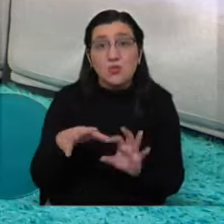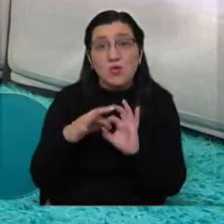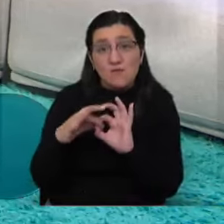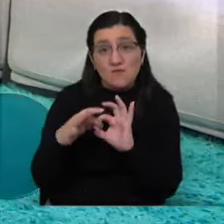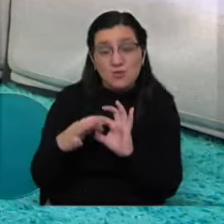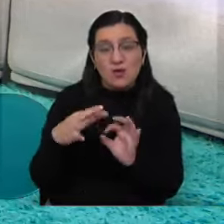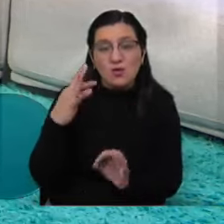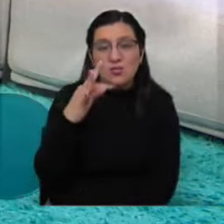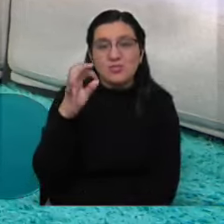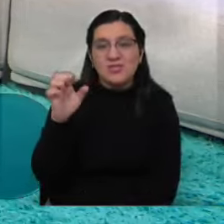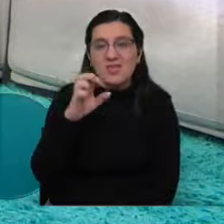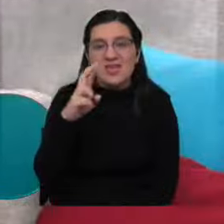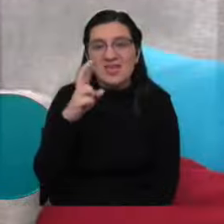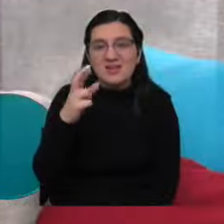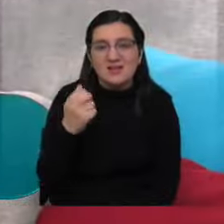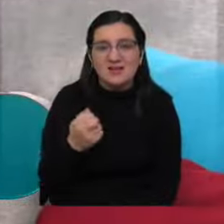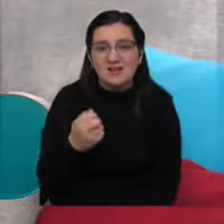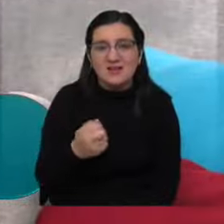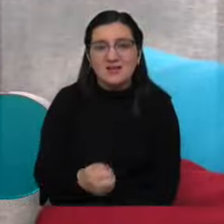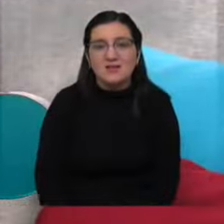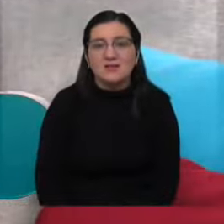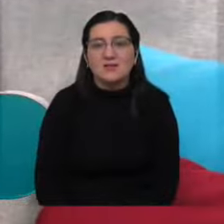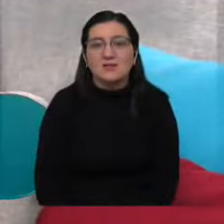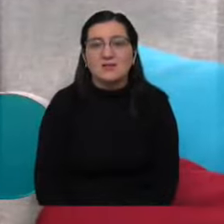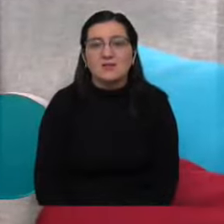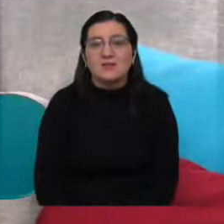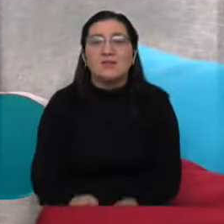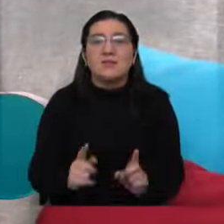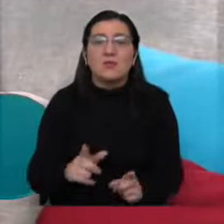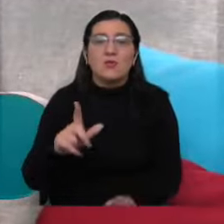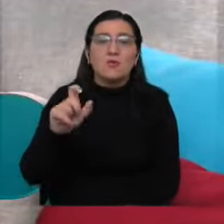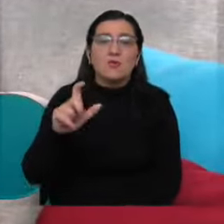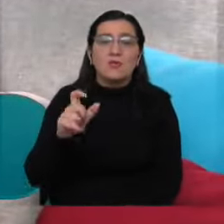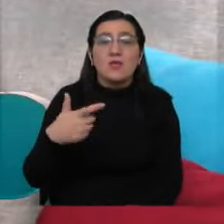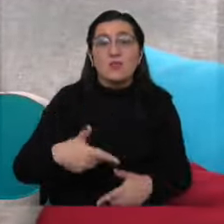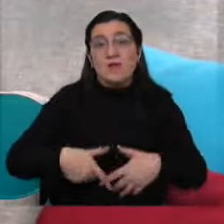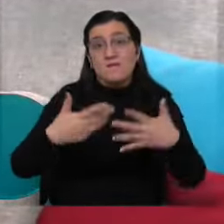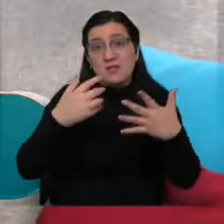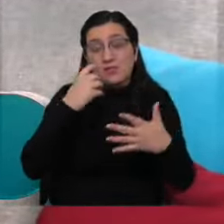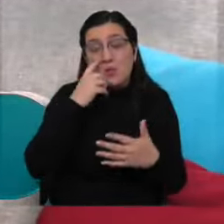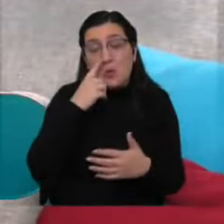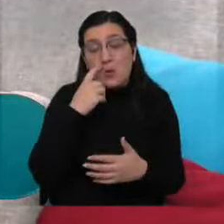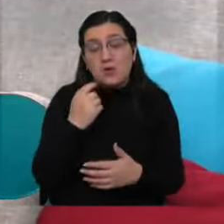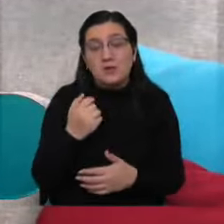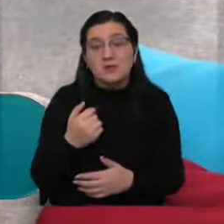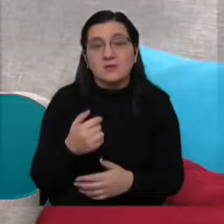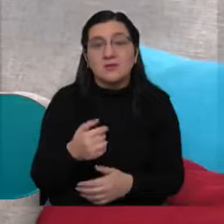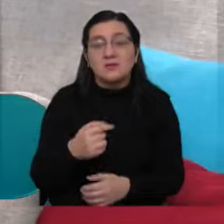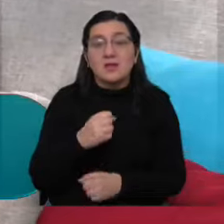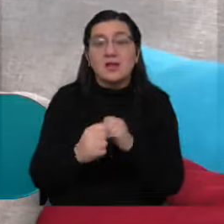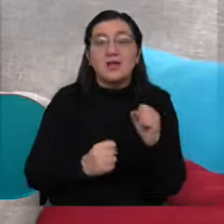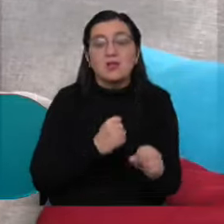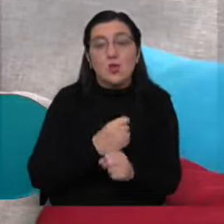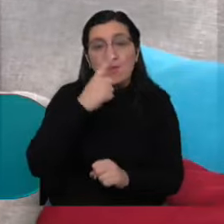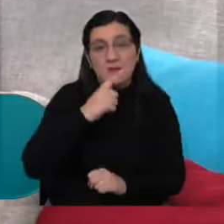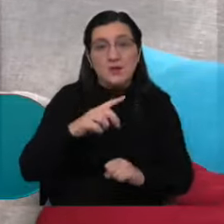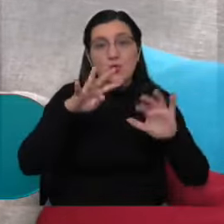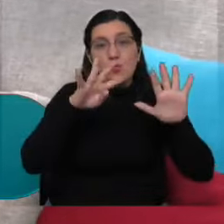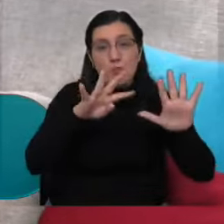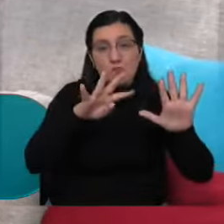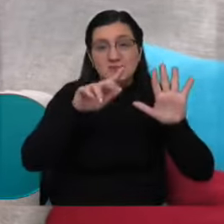esto que hablamos de lo de este silla de San Martín y está obviamente un evento que no se F pasab por arriba que es en el 76 en la dictadura